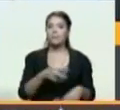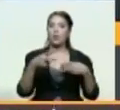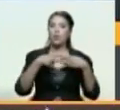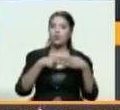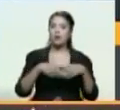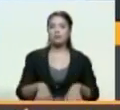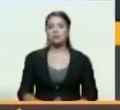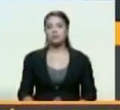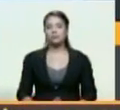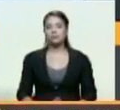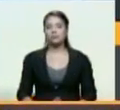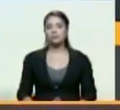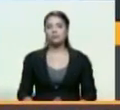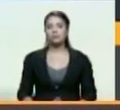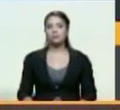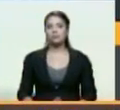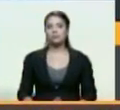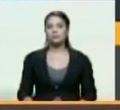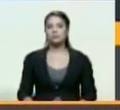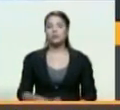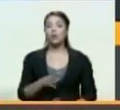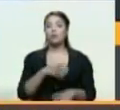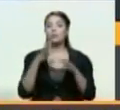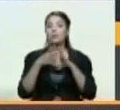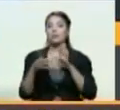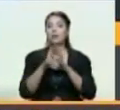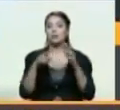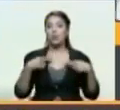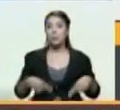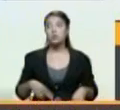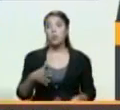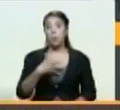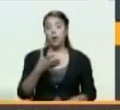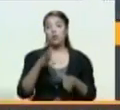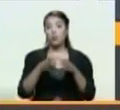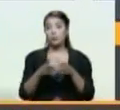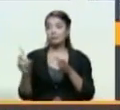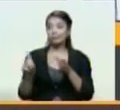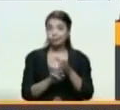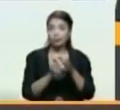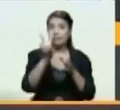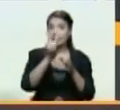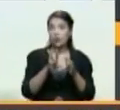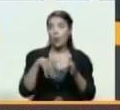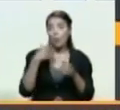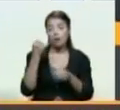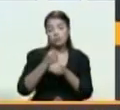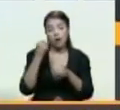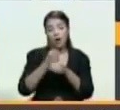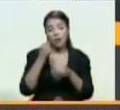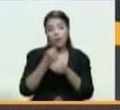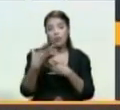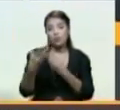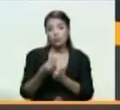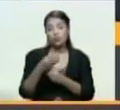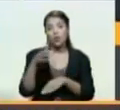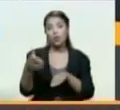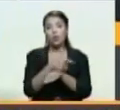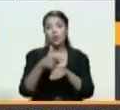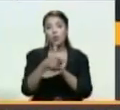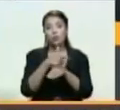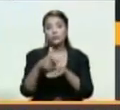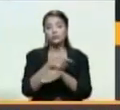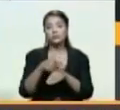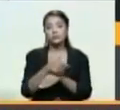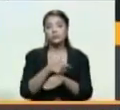el alto comisionado de Derechos Humanos asegura que le gustaría tener una comisión que pudiera entrar a Venezuela y que pudieran hacer un trabajo conjunto con el gobierno de